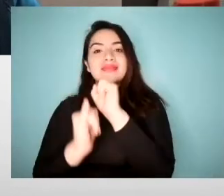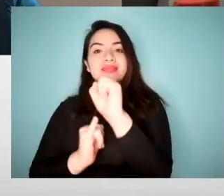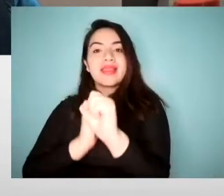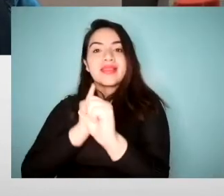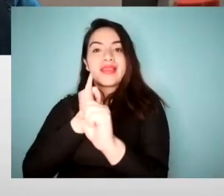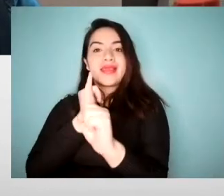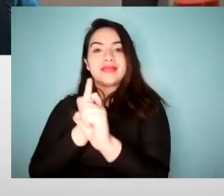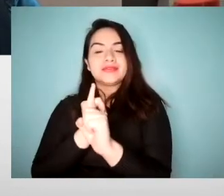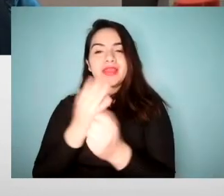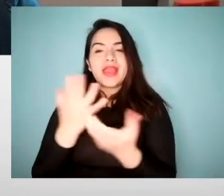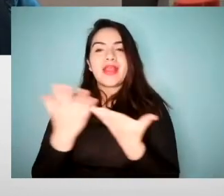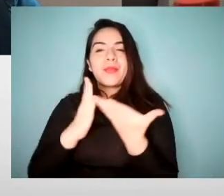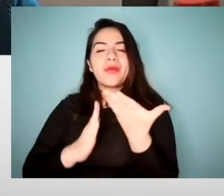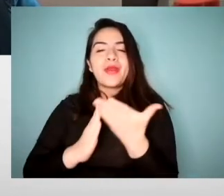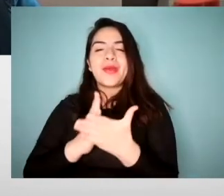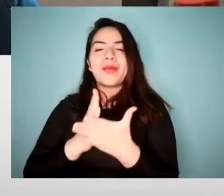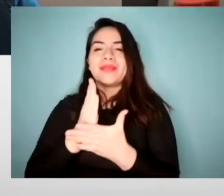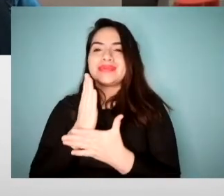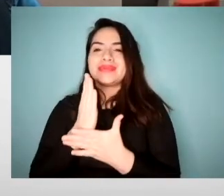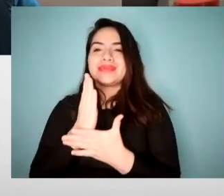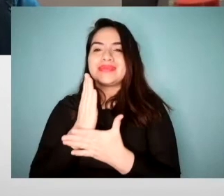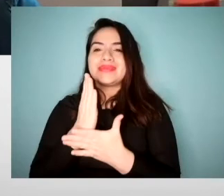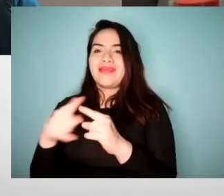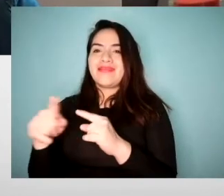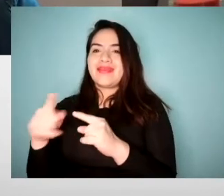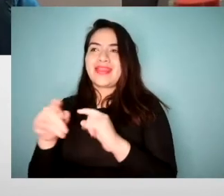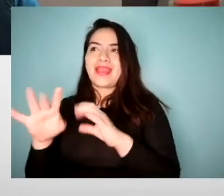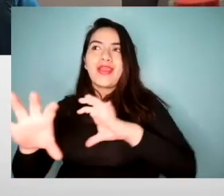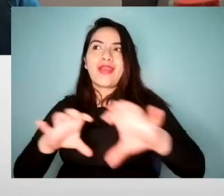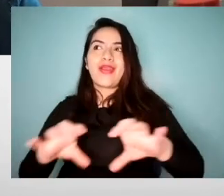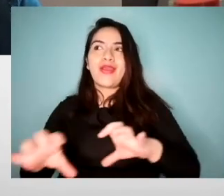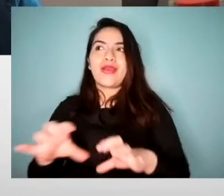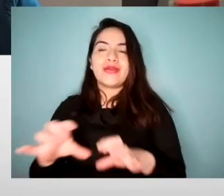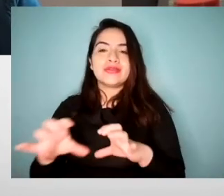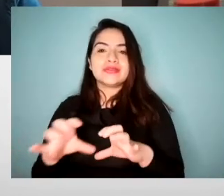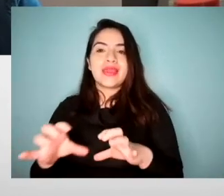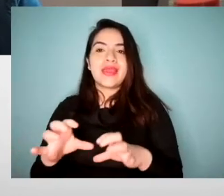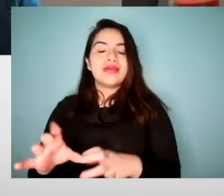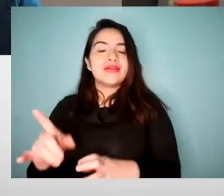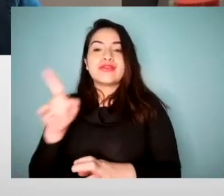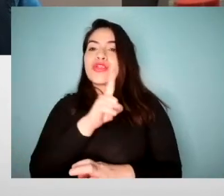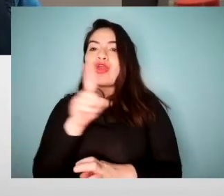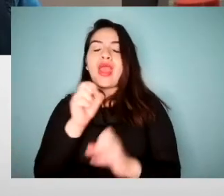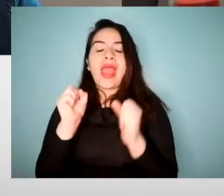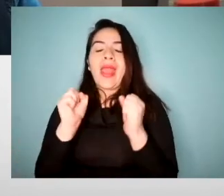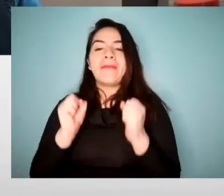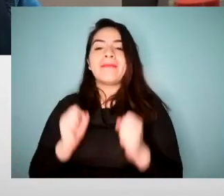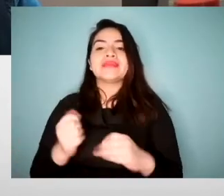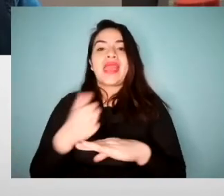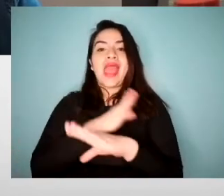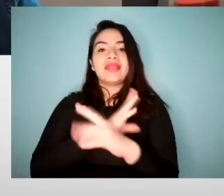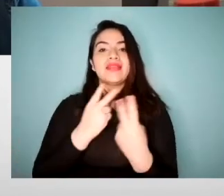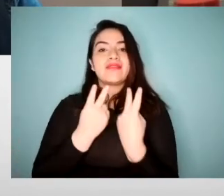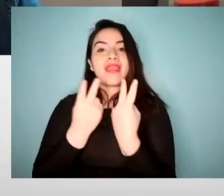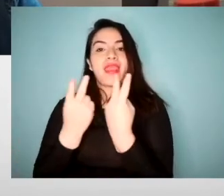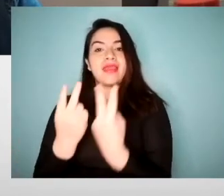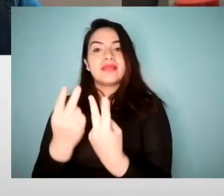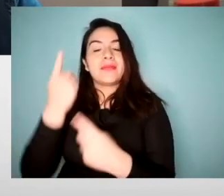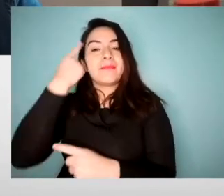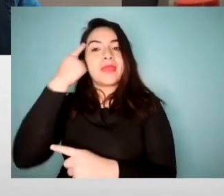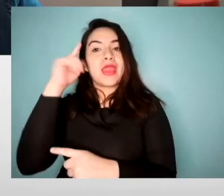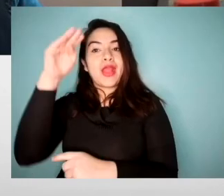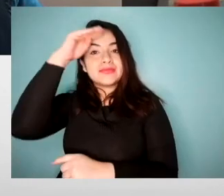despertar ciertas cosas de las que quizás no éramos capaces antes de viajar, pero la experiencia lo logra todo.